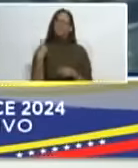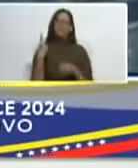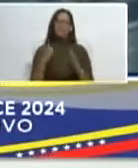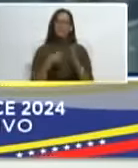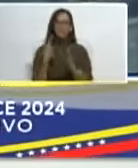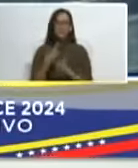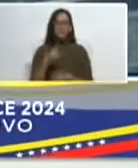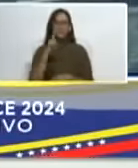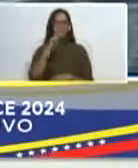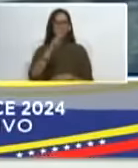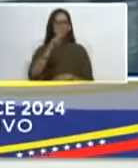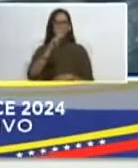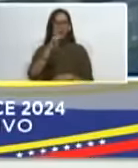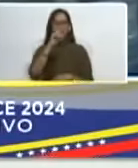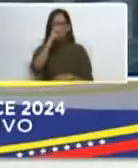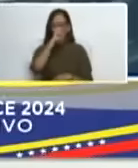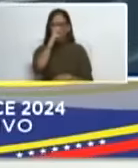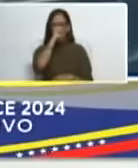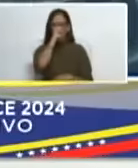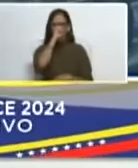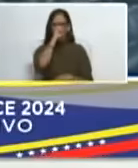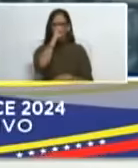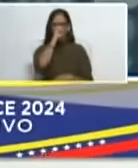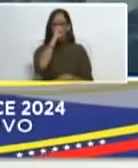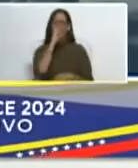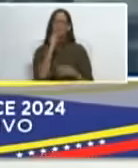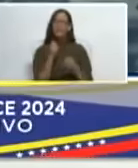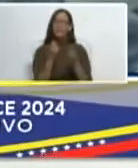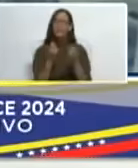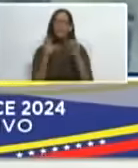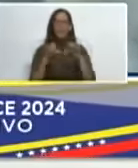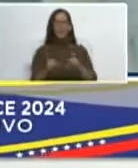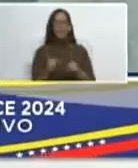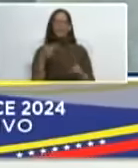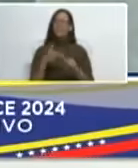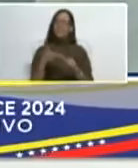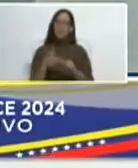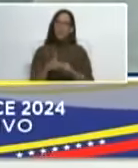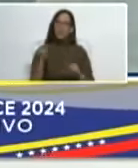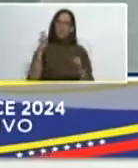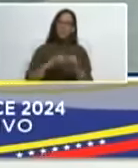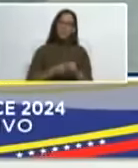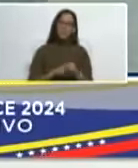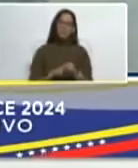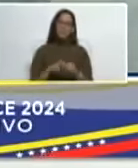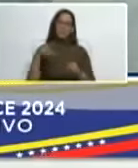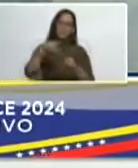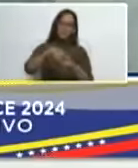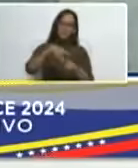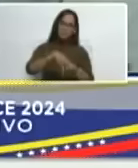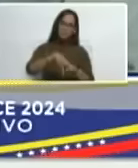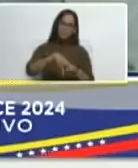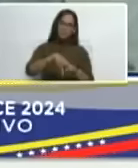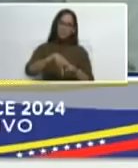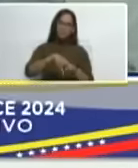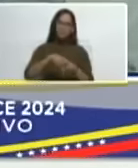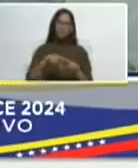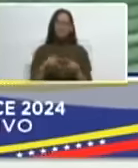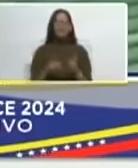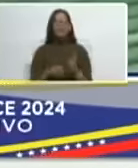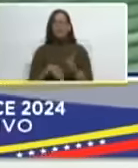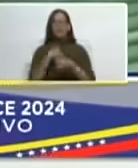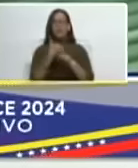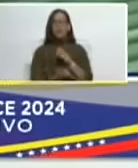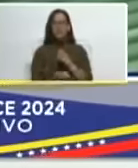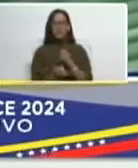en 120 años de capitalismo petrolero, dependiente y depredador, de modelo